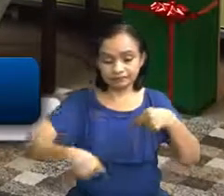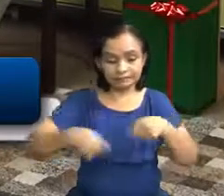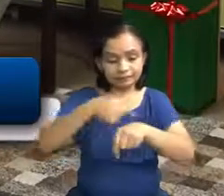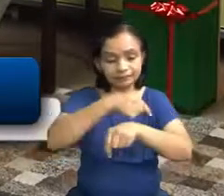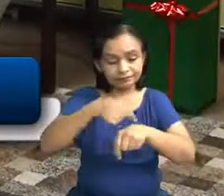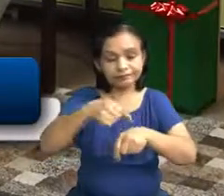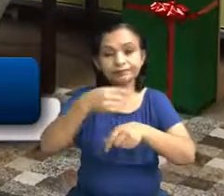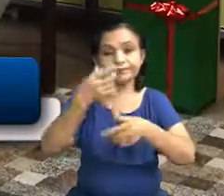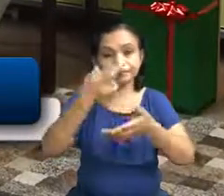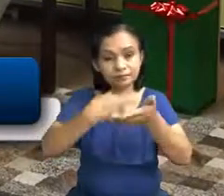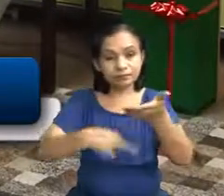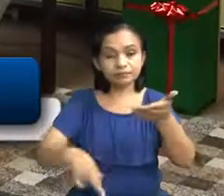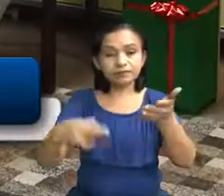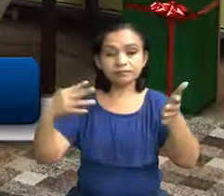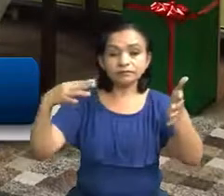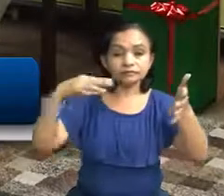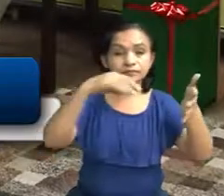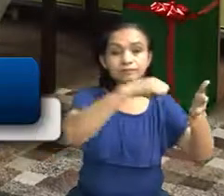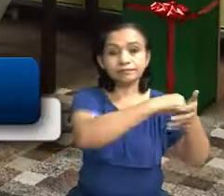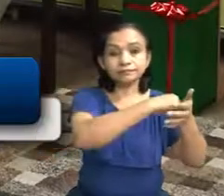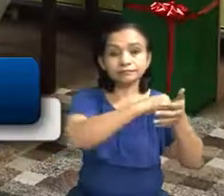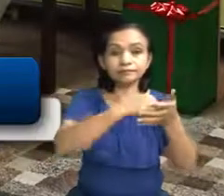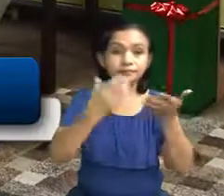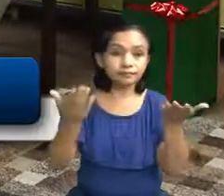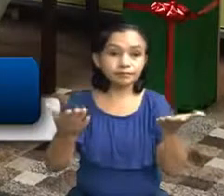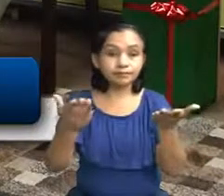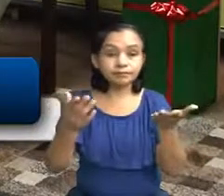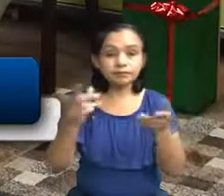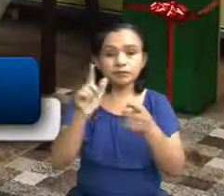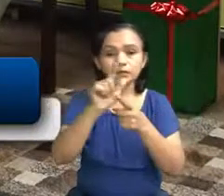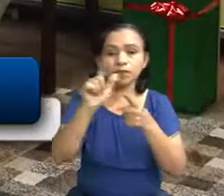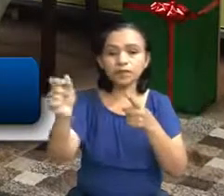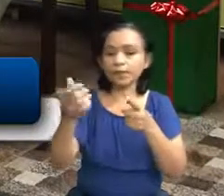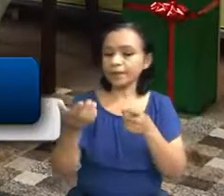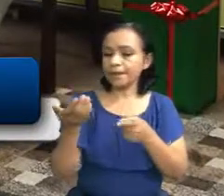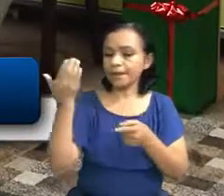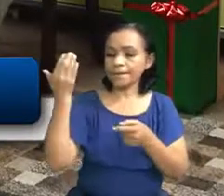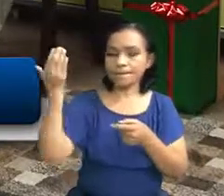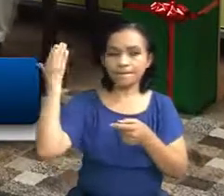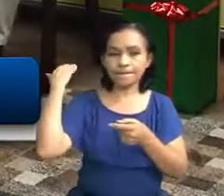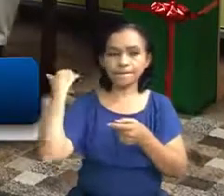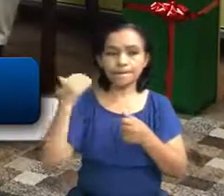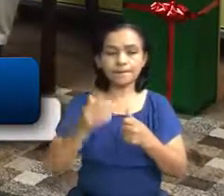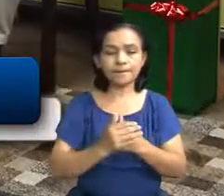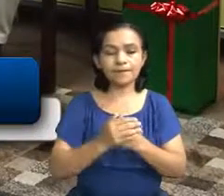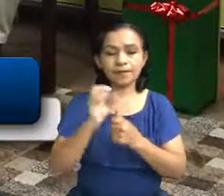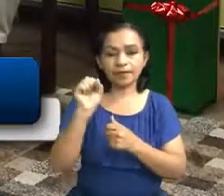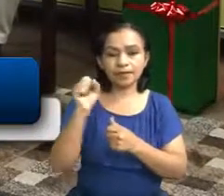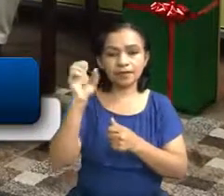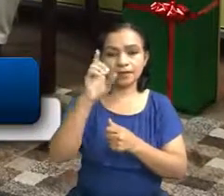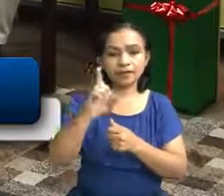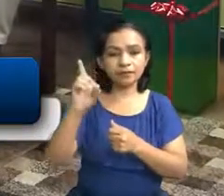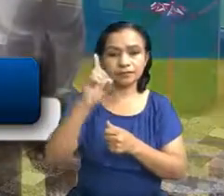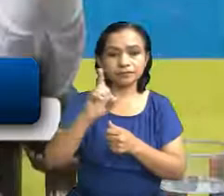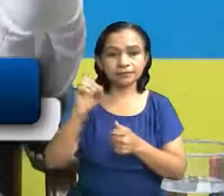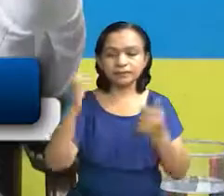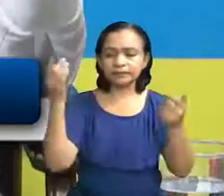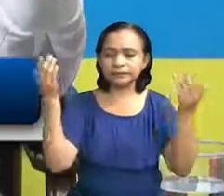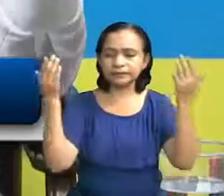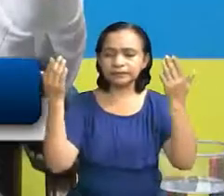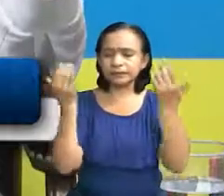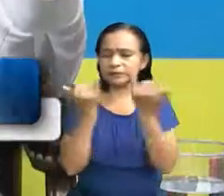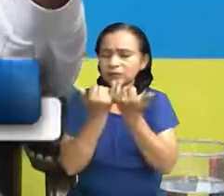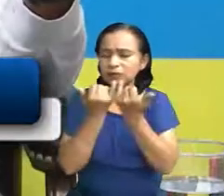transfusional. Imagínense, hablando de los accidentes de tránsito, yo creo que fue hace mes y medio, un fin de semana que fue negro